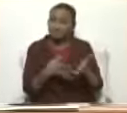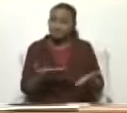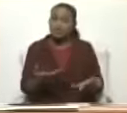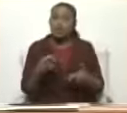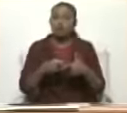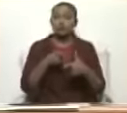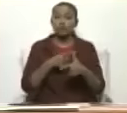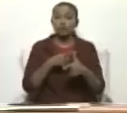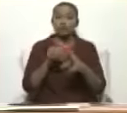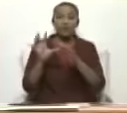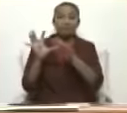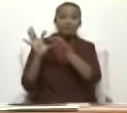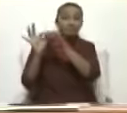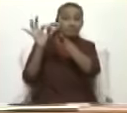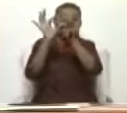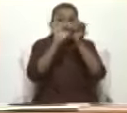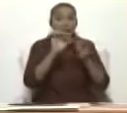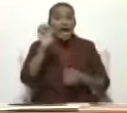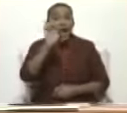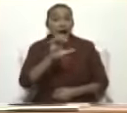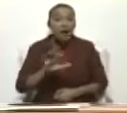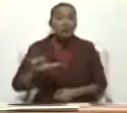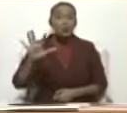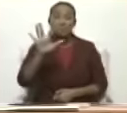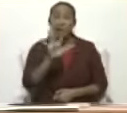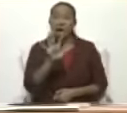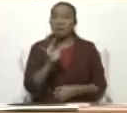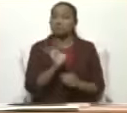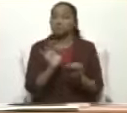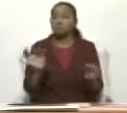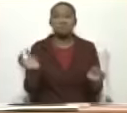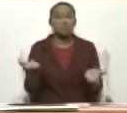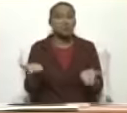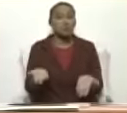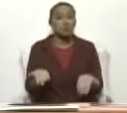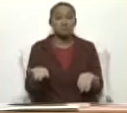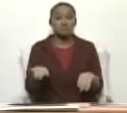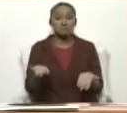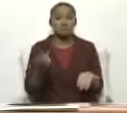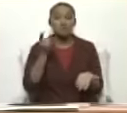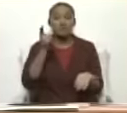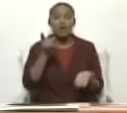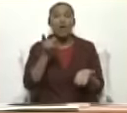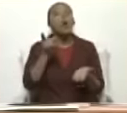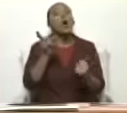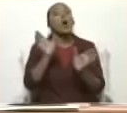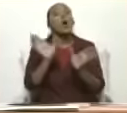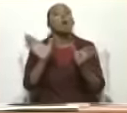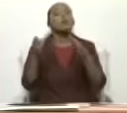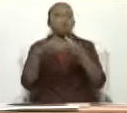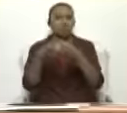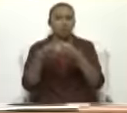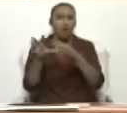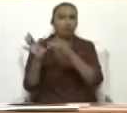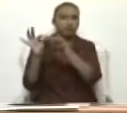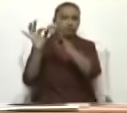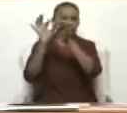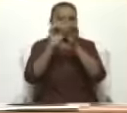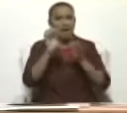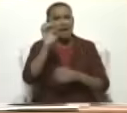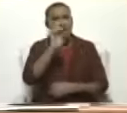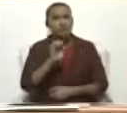La Unión Europea es la nada. Eso sí es verdad que son la nada. Son una de las organizaciones más vetustas,